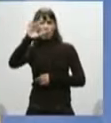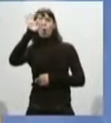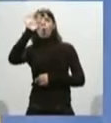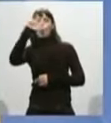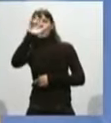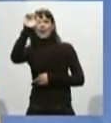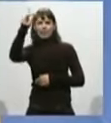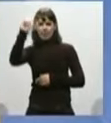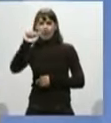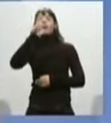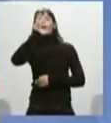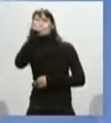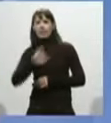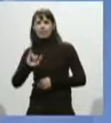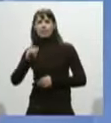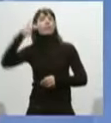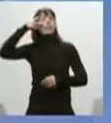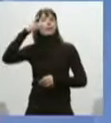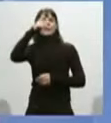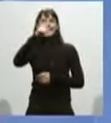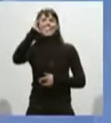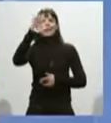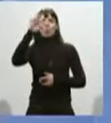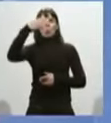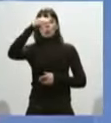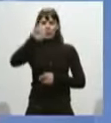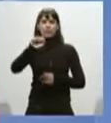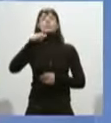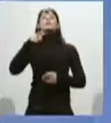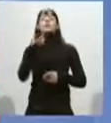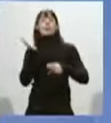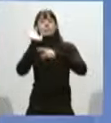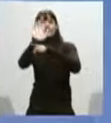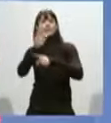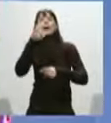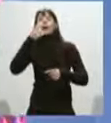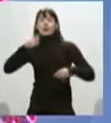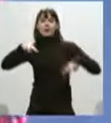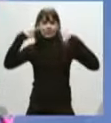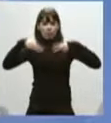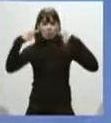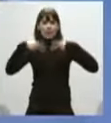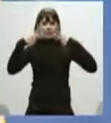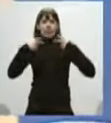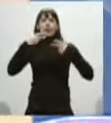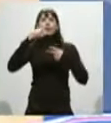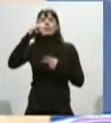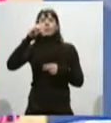Kiova, representando al restaurante de Dimas y su fantasía Osiris.